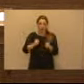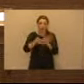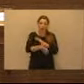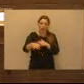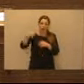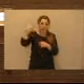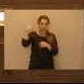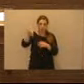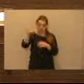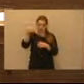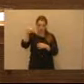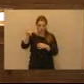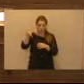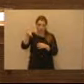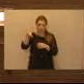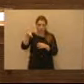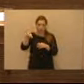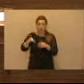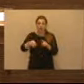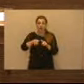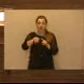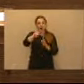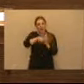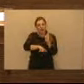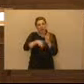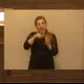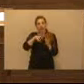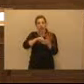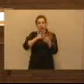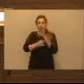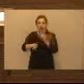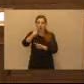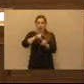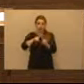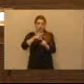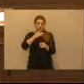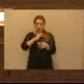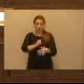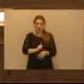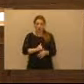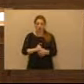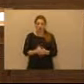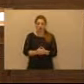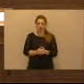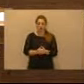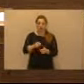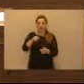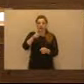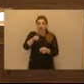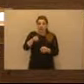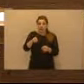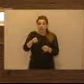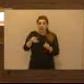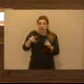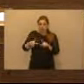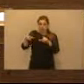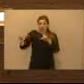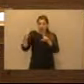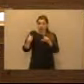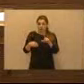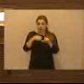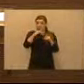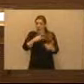que anunciaron como medida para resolver los problemas asistenciales que tenemos. Esto, que ye lo que implica a fecha de